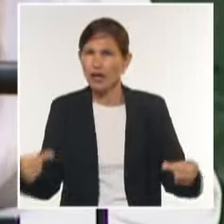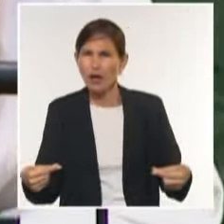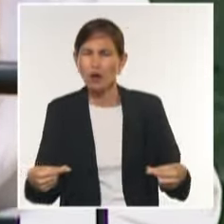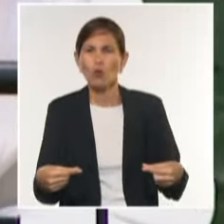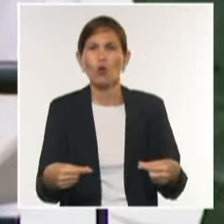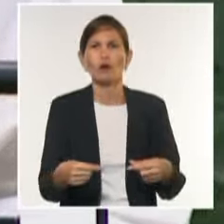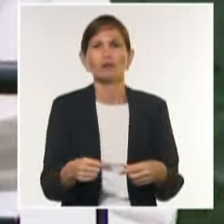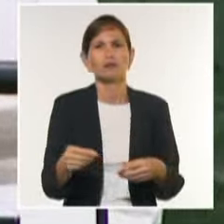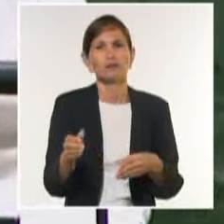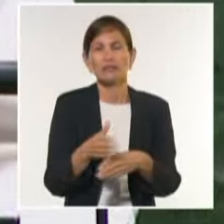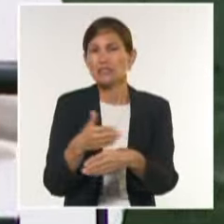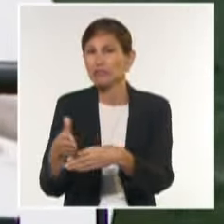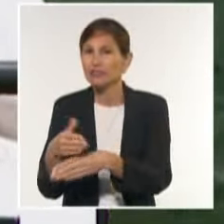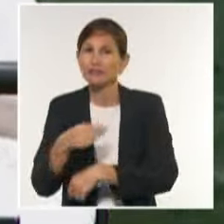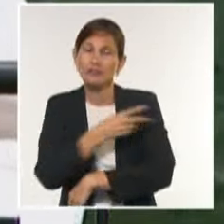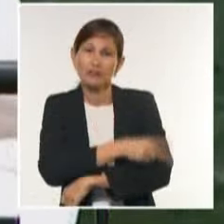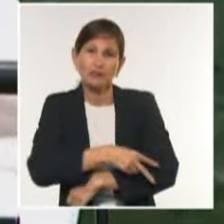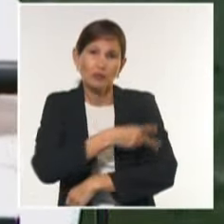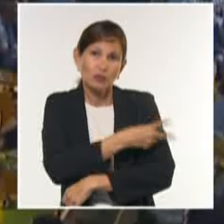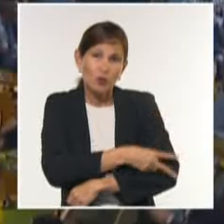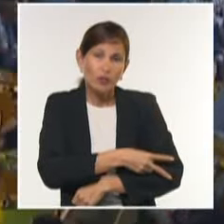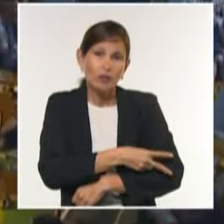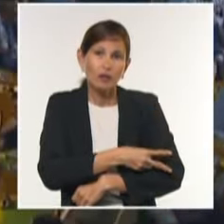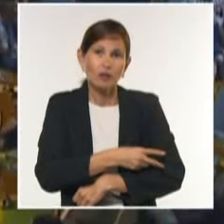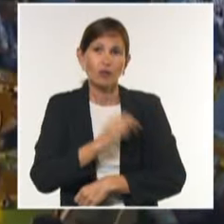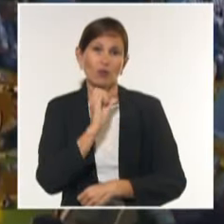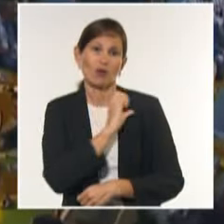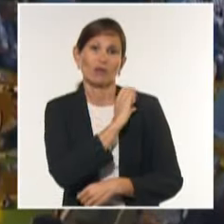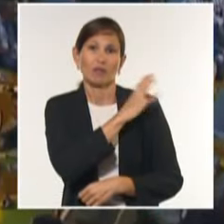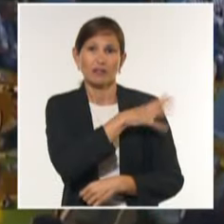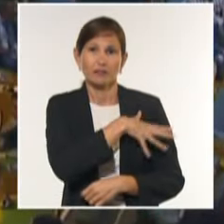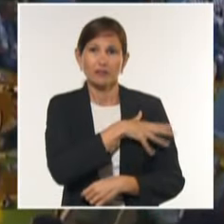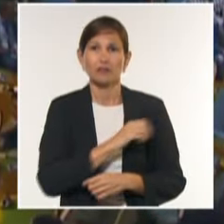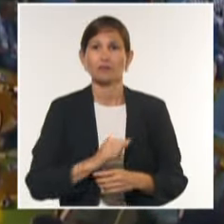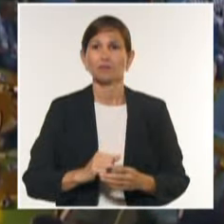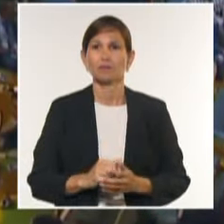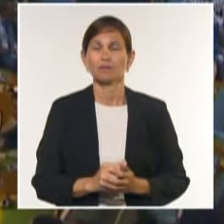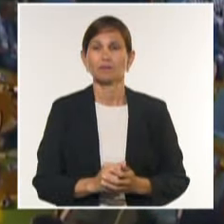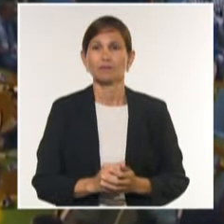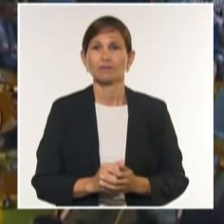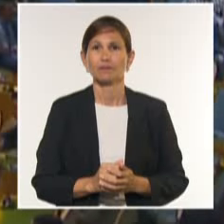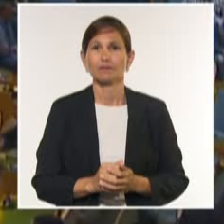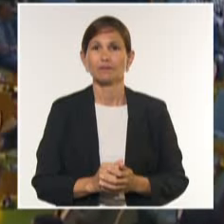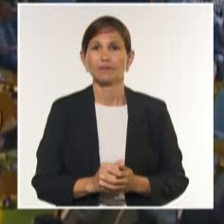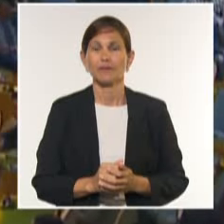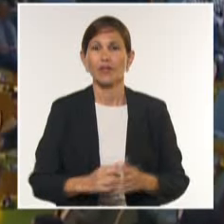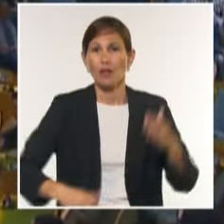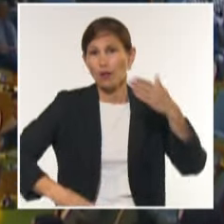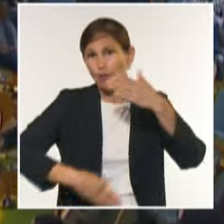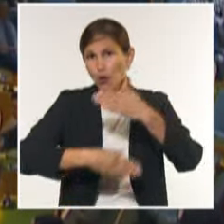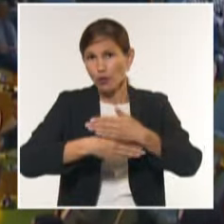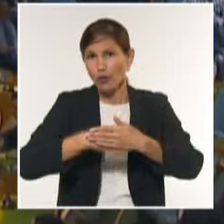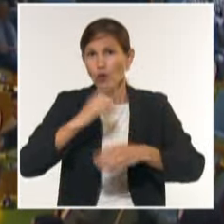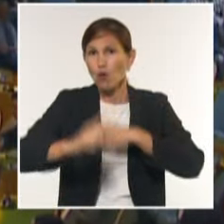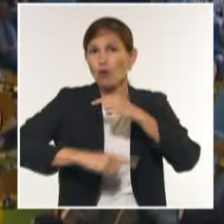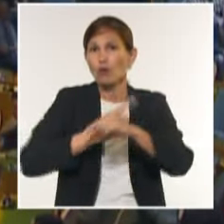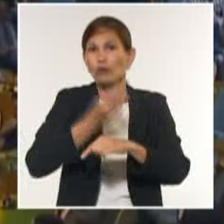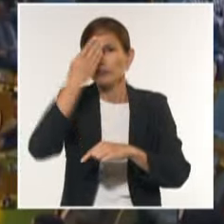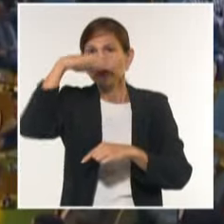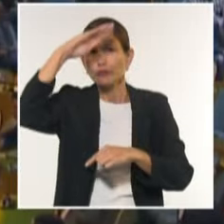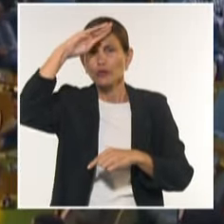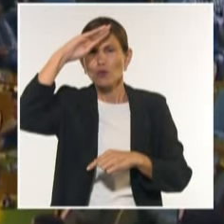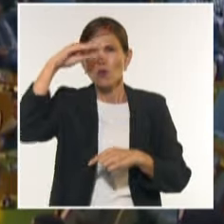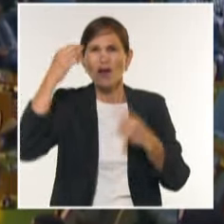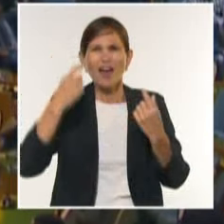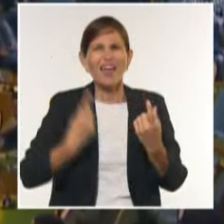la parálisis en el conflicto israelo-palestino. El bloqueo económico, comercial y financiero contra Cuba es una reliquia